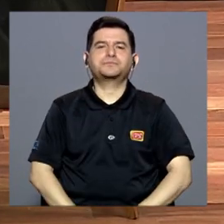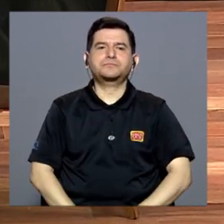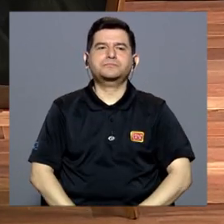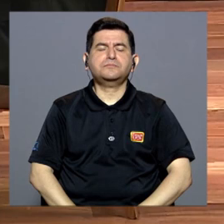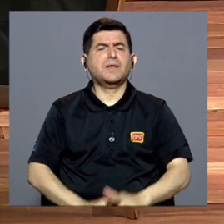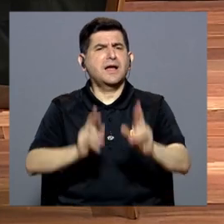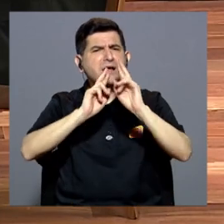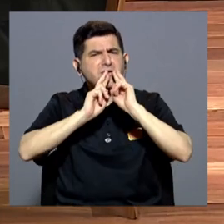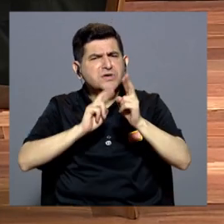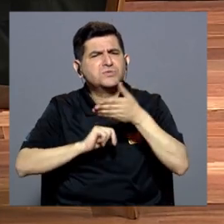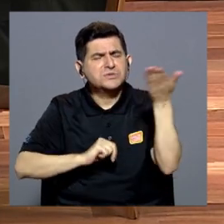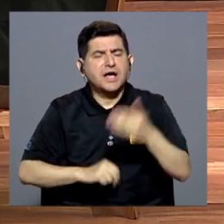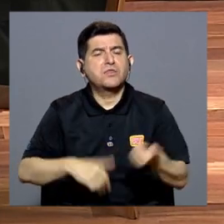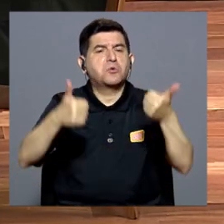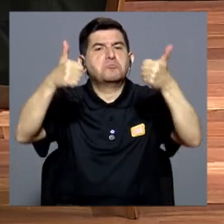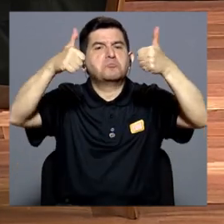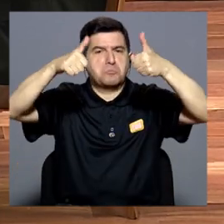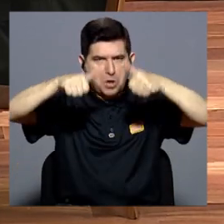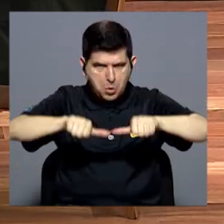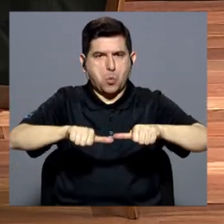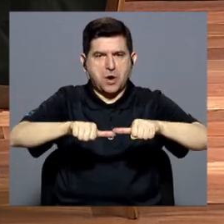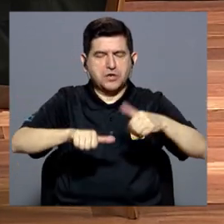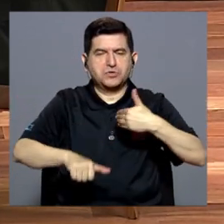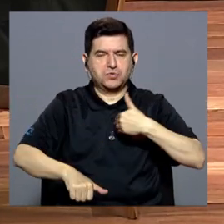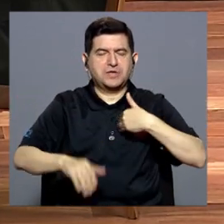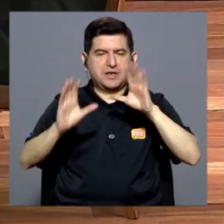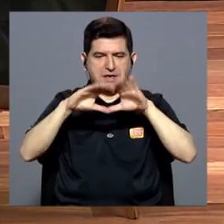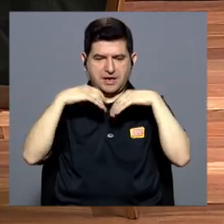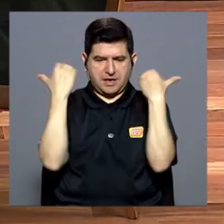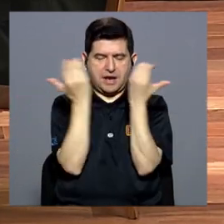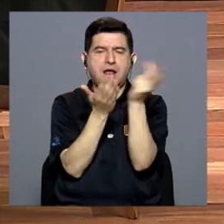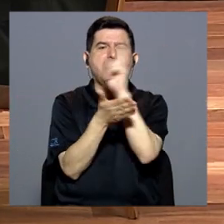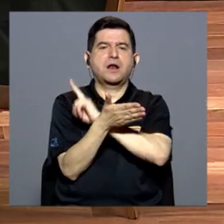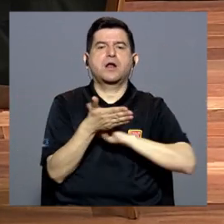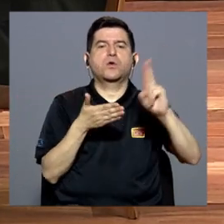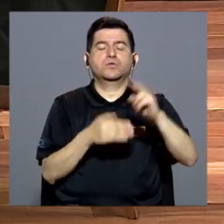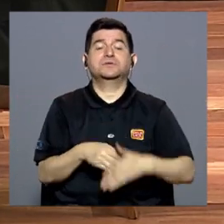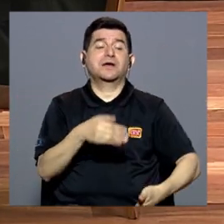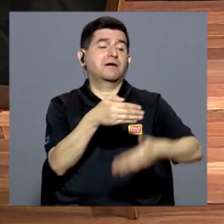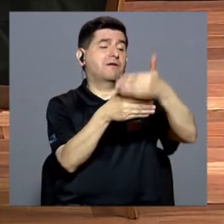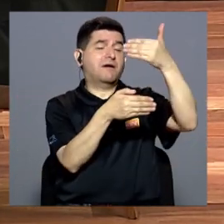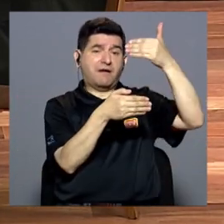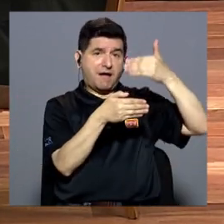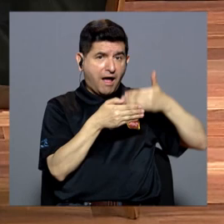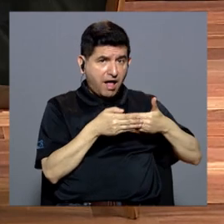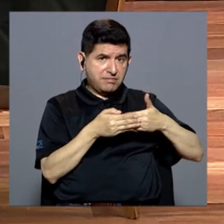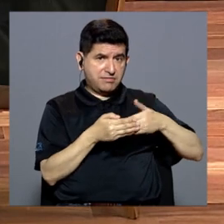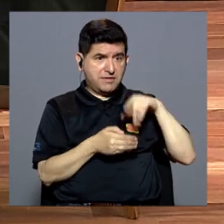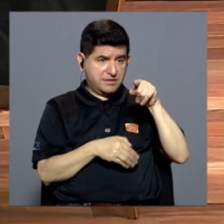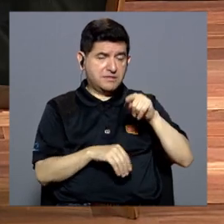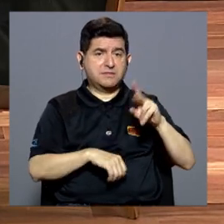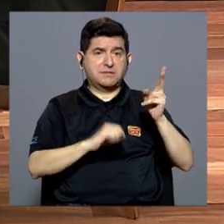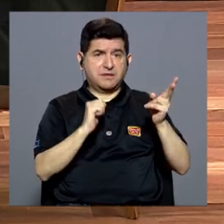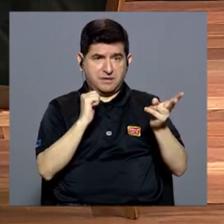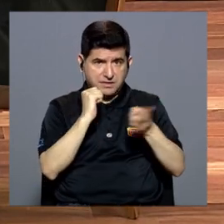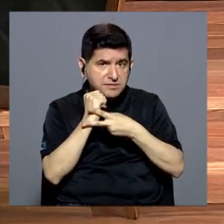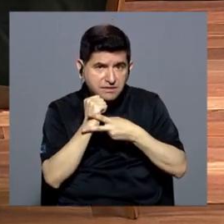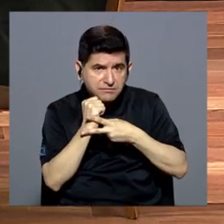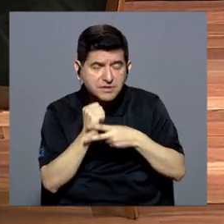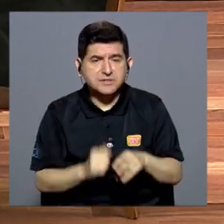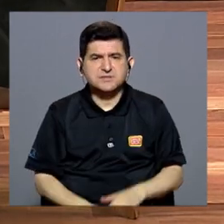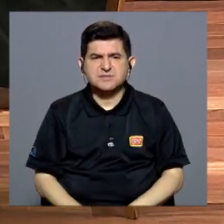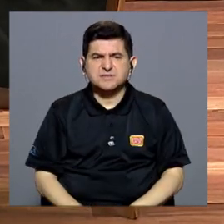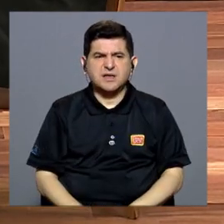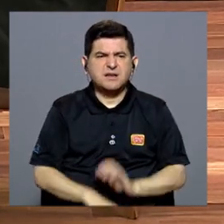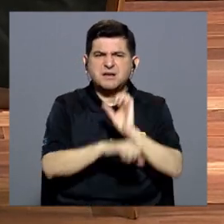como resultado de un acuerdo del Consejo Universitario. Antes de esa oportunidad, lo